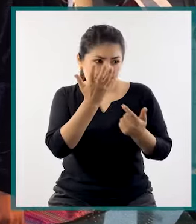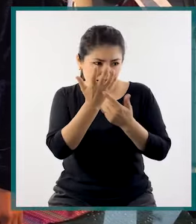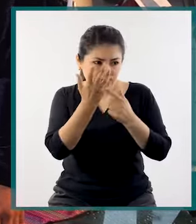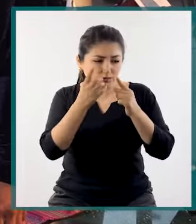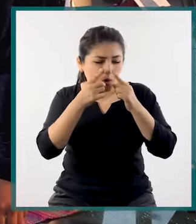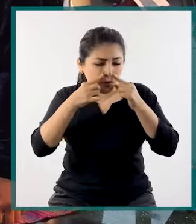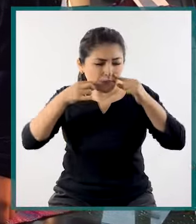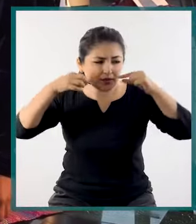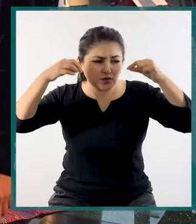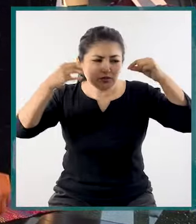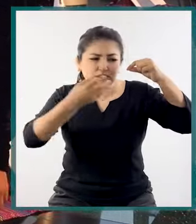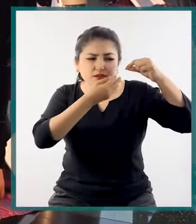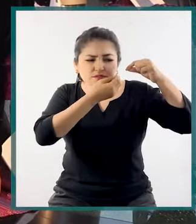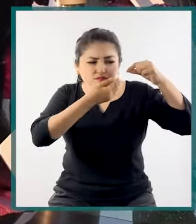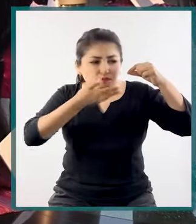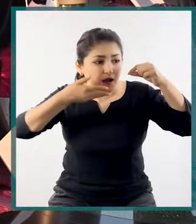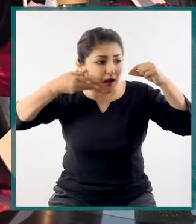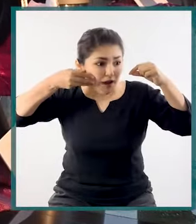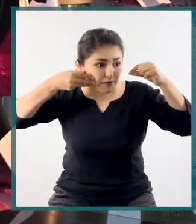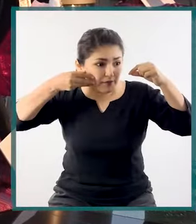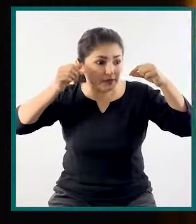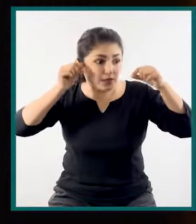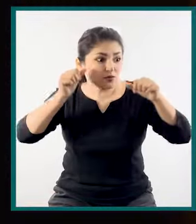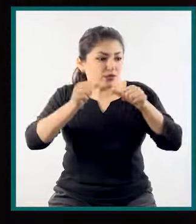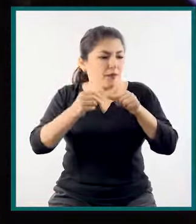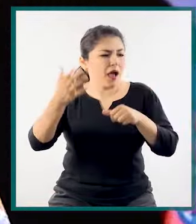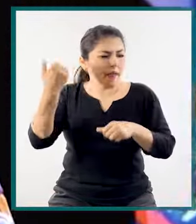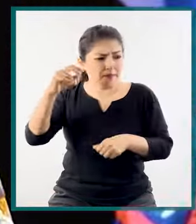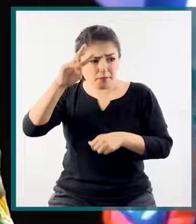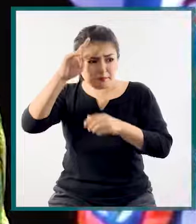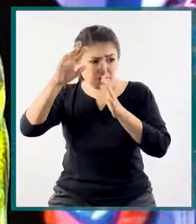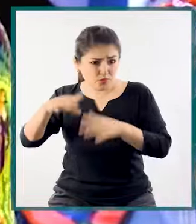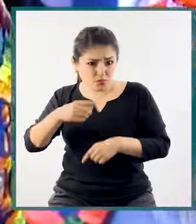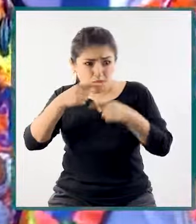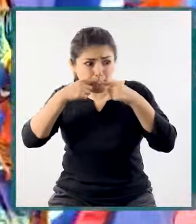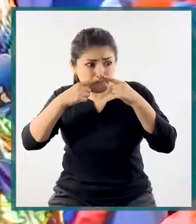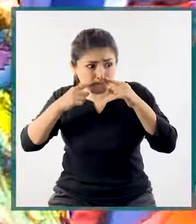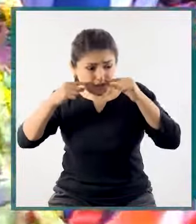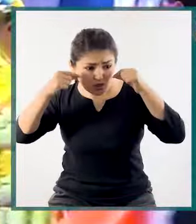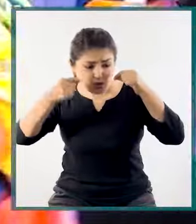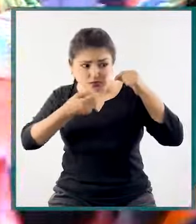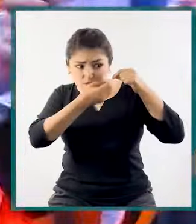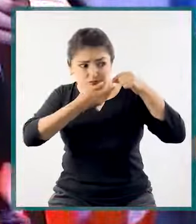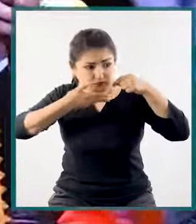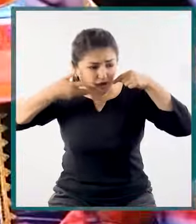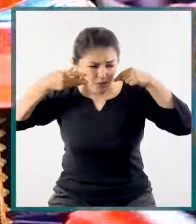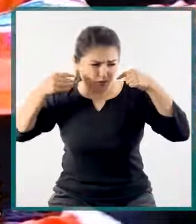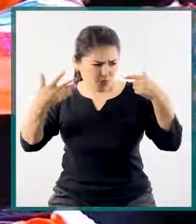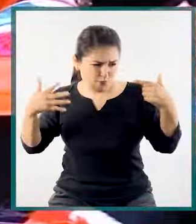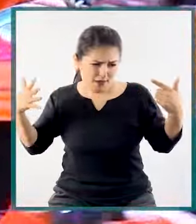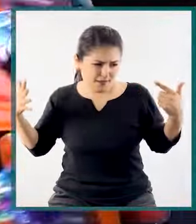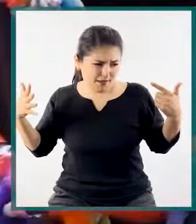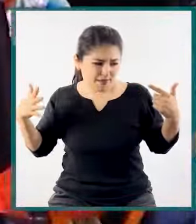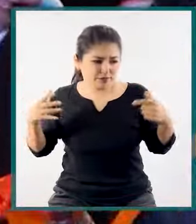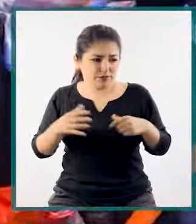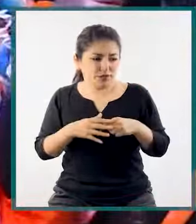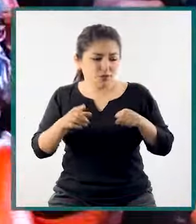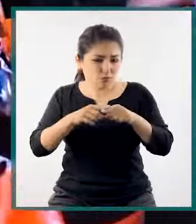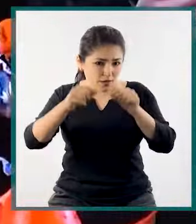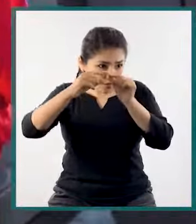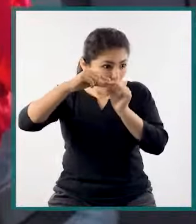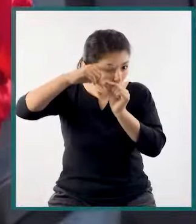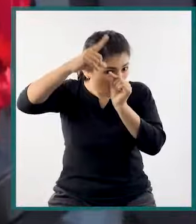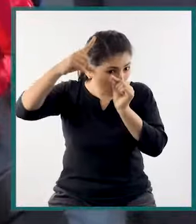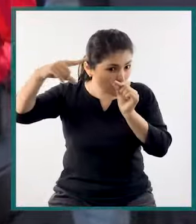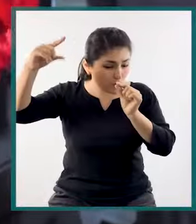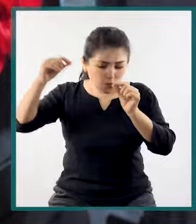tiene bigotes y barbas y la mayor parte de peruanos carecían de bigotes y barbas en la época de la colonia. Además, las plumas y